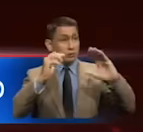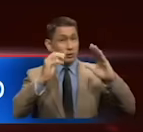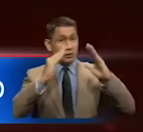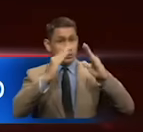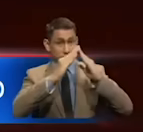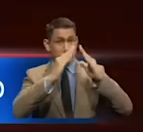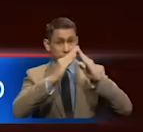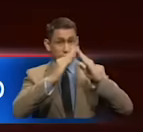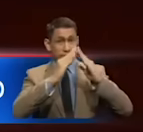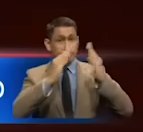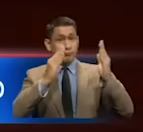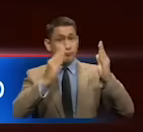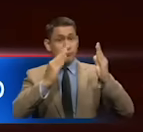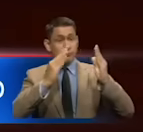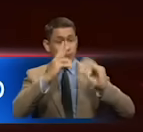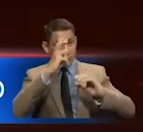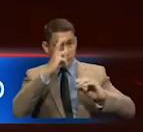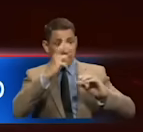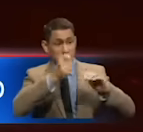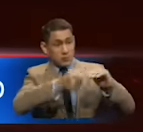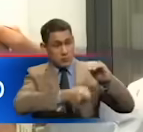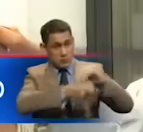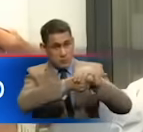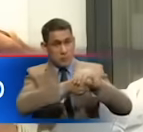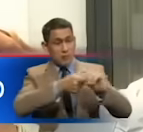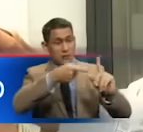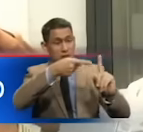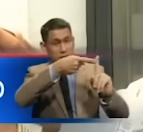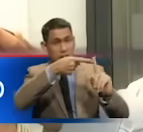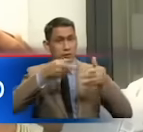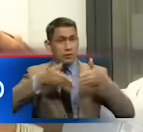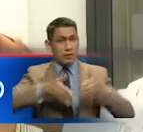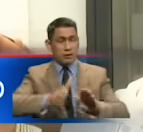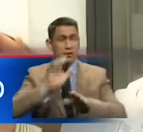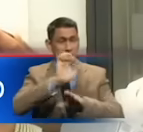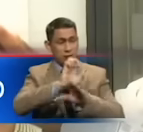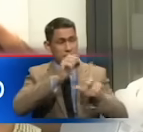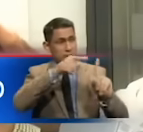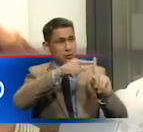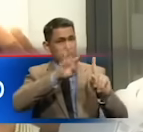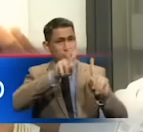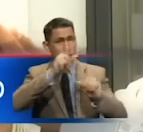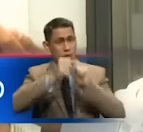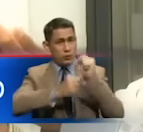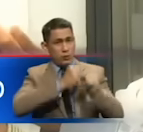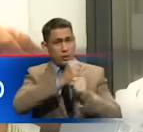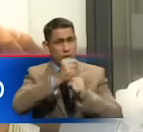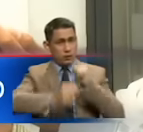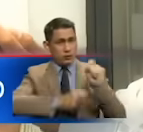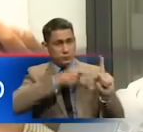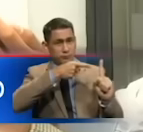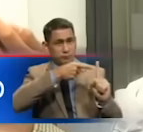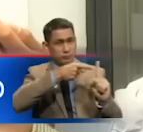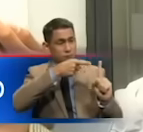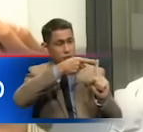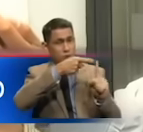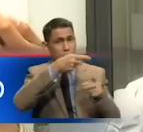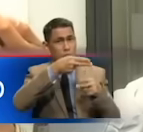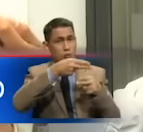encontraba pernoctando. Este ciudadano es un ciudadano ecuatoriano de 41 años de edad, de